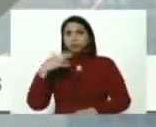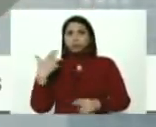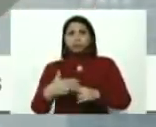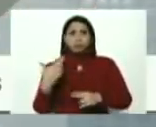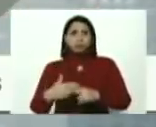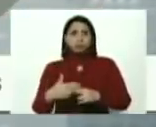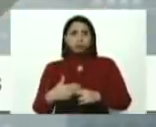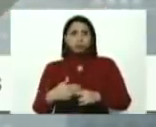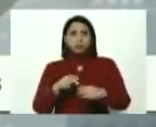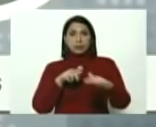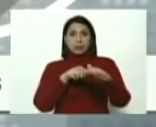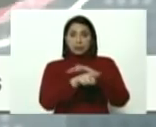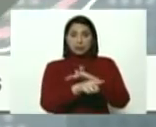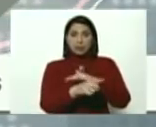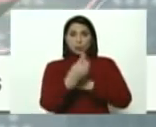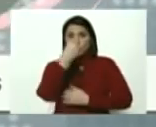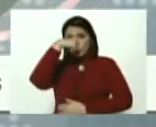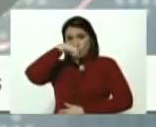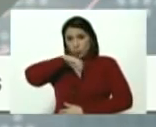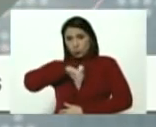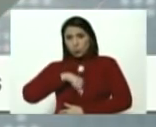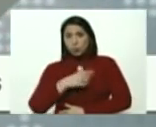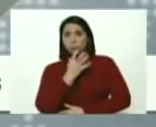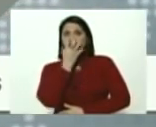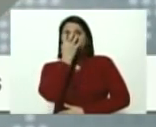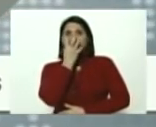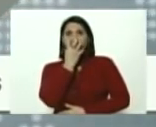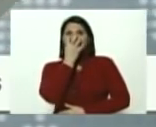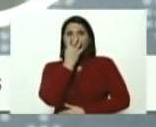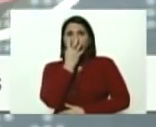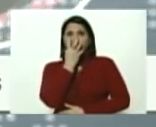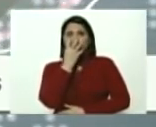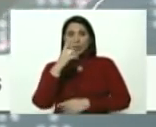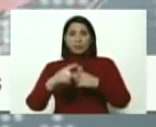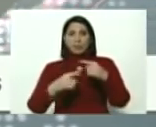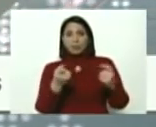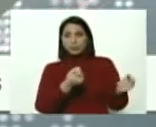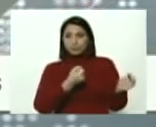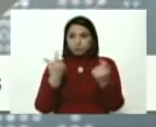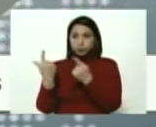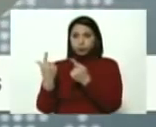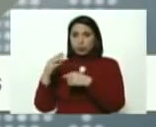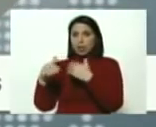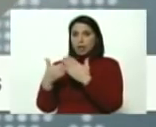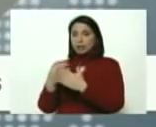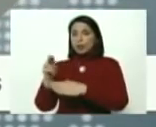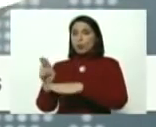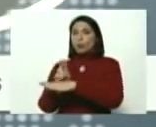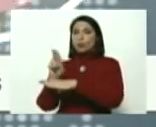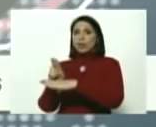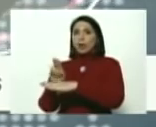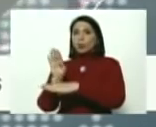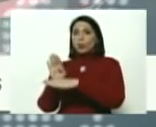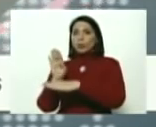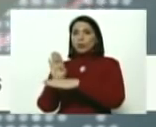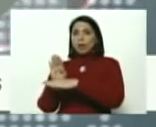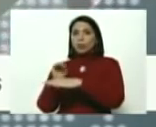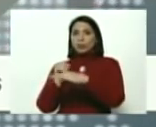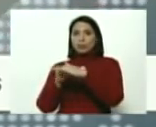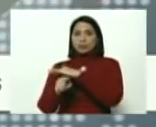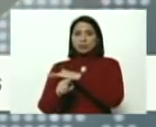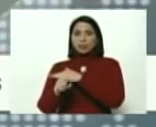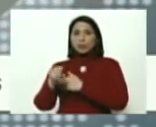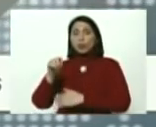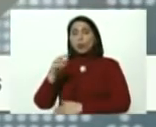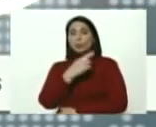lo cual fue ingresado a la unidad de cuidados intensivos. Luego se traslada a la unidad de cuidados intensivos del Hospital Central